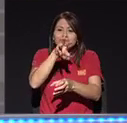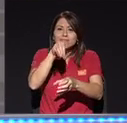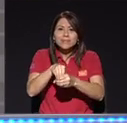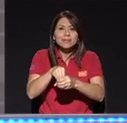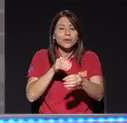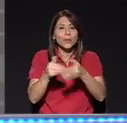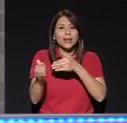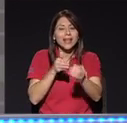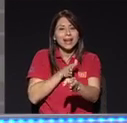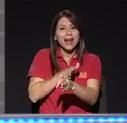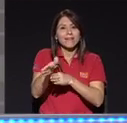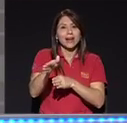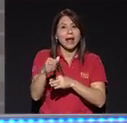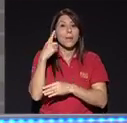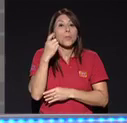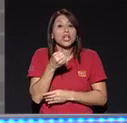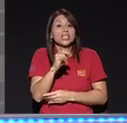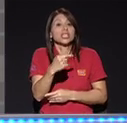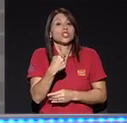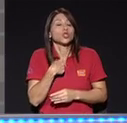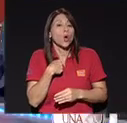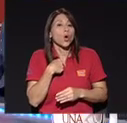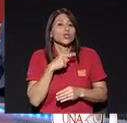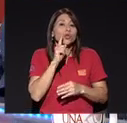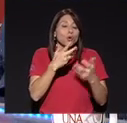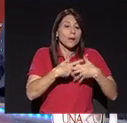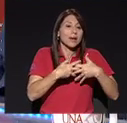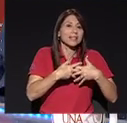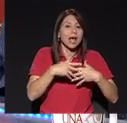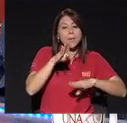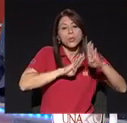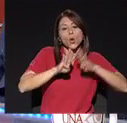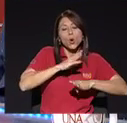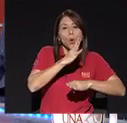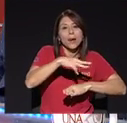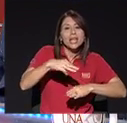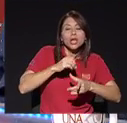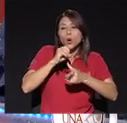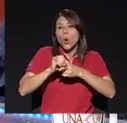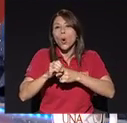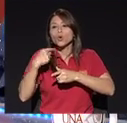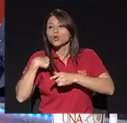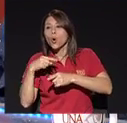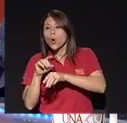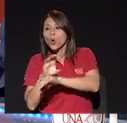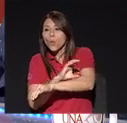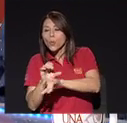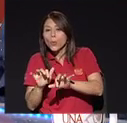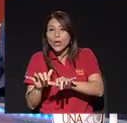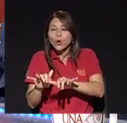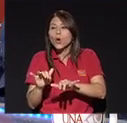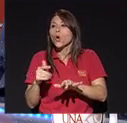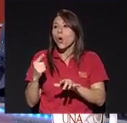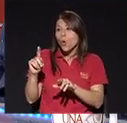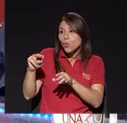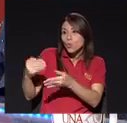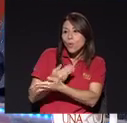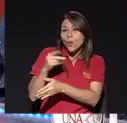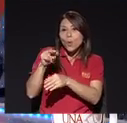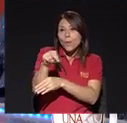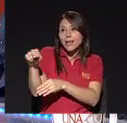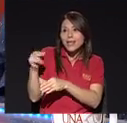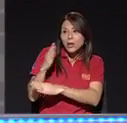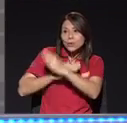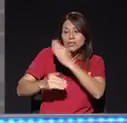cualquier carrera. Claro. Porque si yo estoy en una empresa, si yo soy biólogo marino, informático, lo que sea, ¿cómo asumo ese nuevo compañero? O